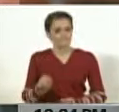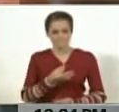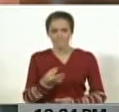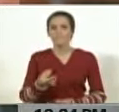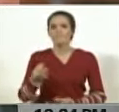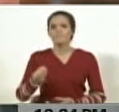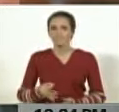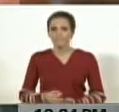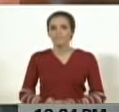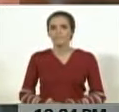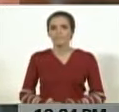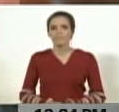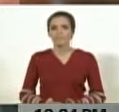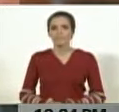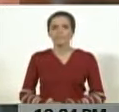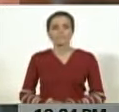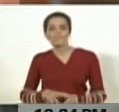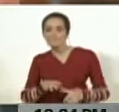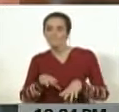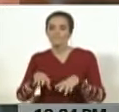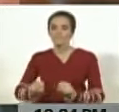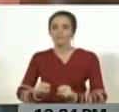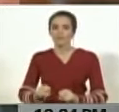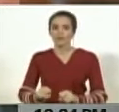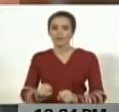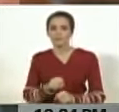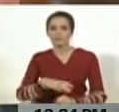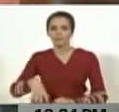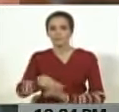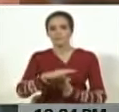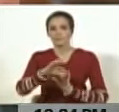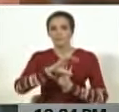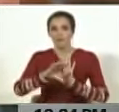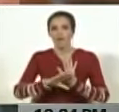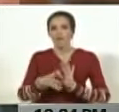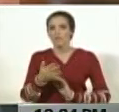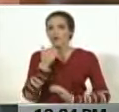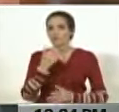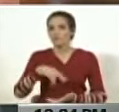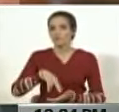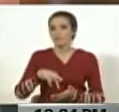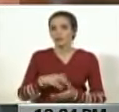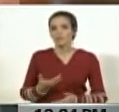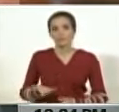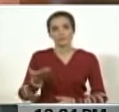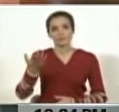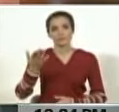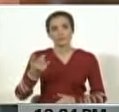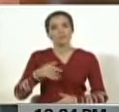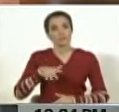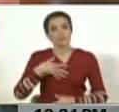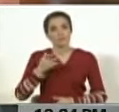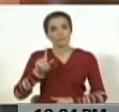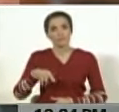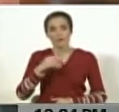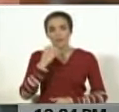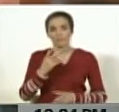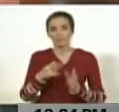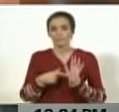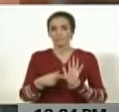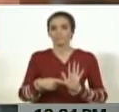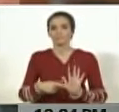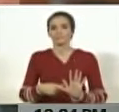perfectamente la intervención de nuestra sala tiene una gran significación y puede tener incluso una